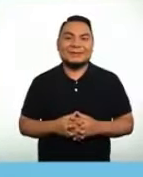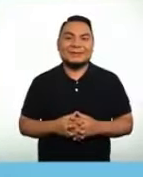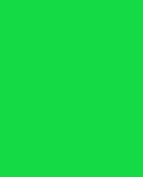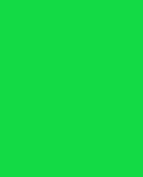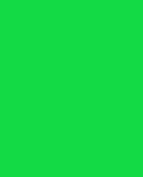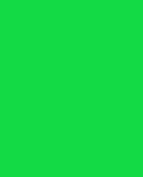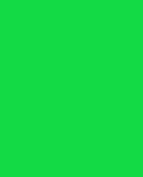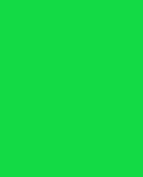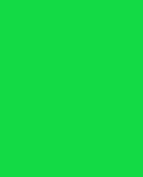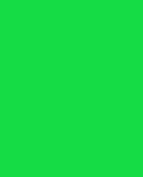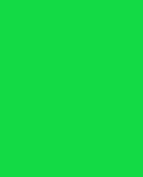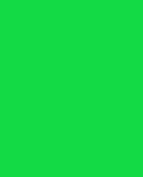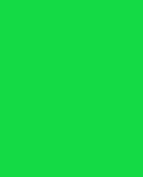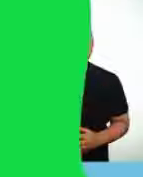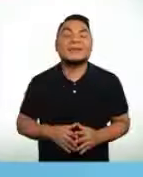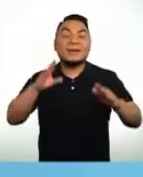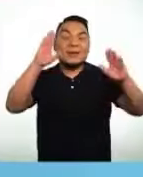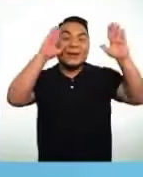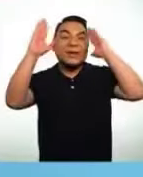volvemos!